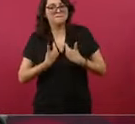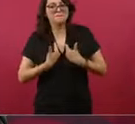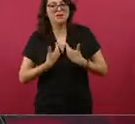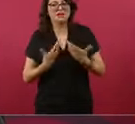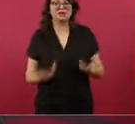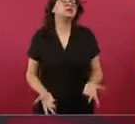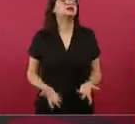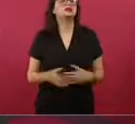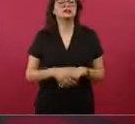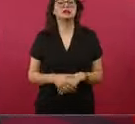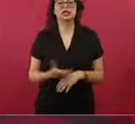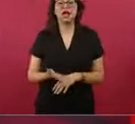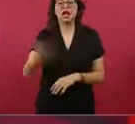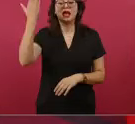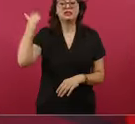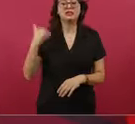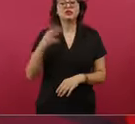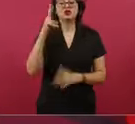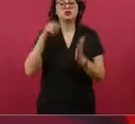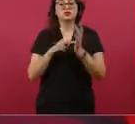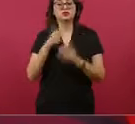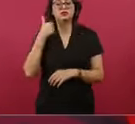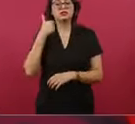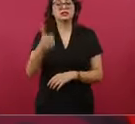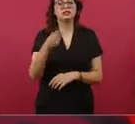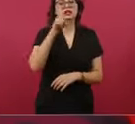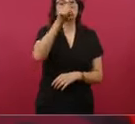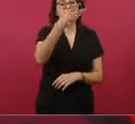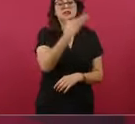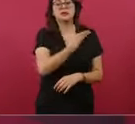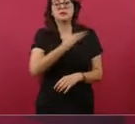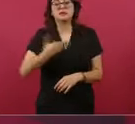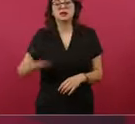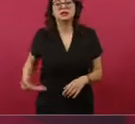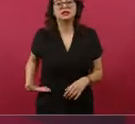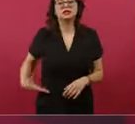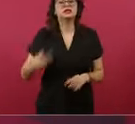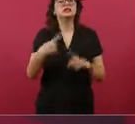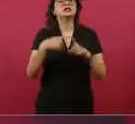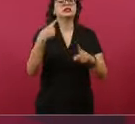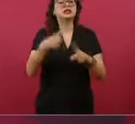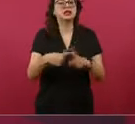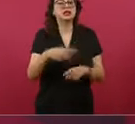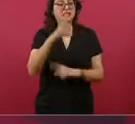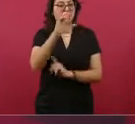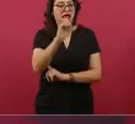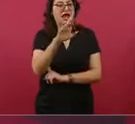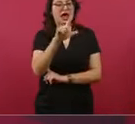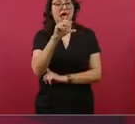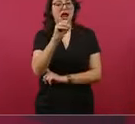Carlos Ugalde. ¿Quién lo propuso? El Bester Gordillo.